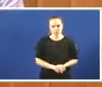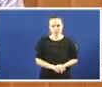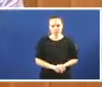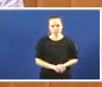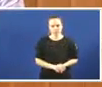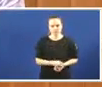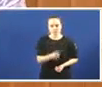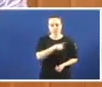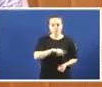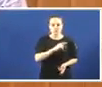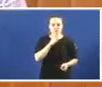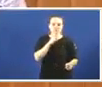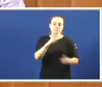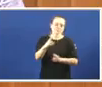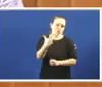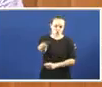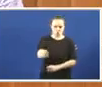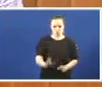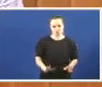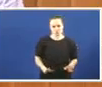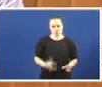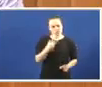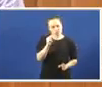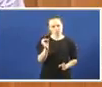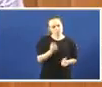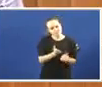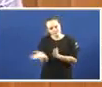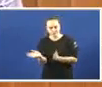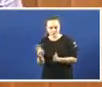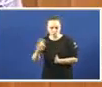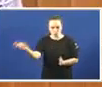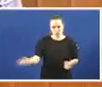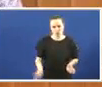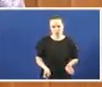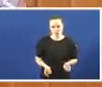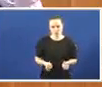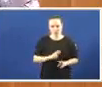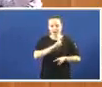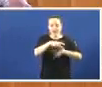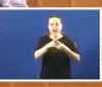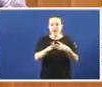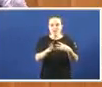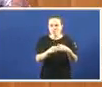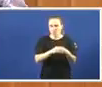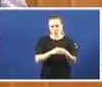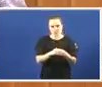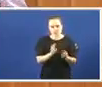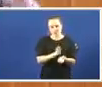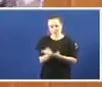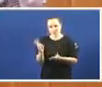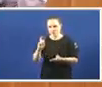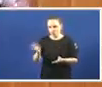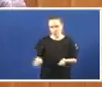E nós a eso lle dicimos que non, e propoñemos unha vía alternativa cas emendas que presentamos. En Galicia estamos sufrindo unha política